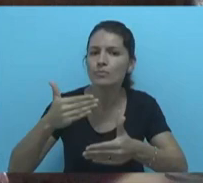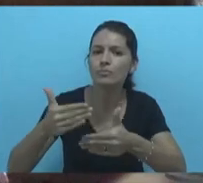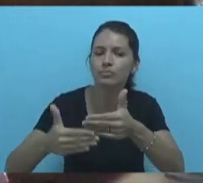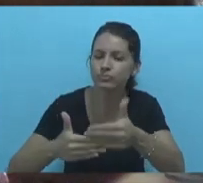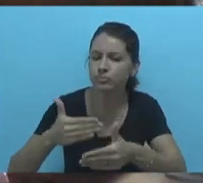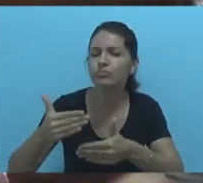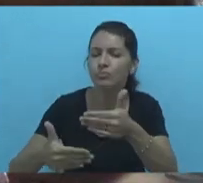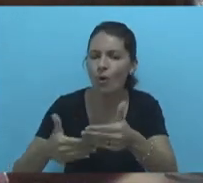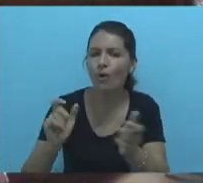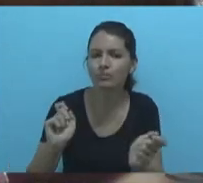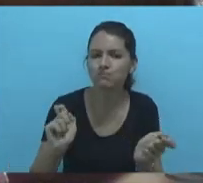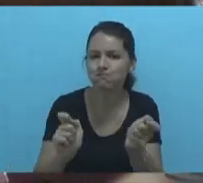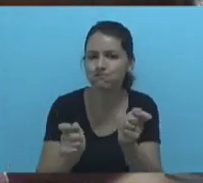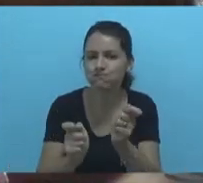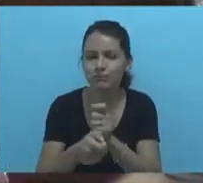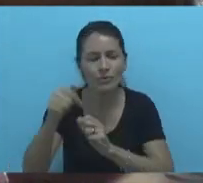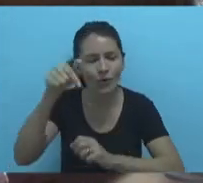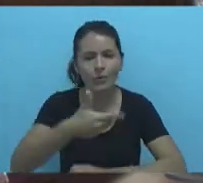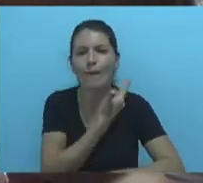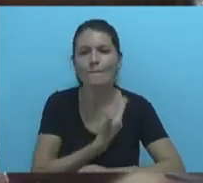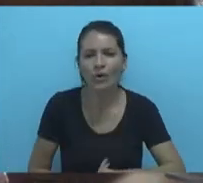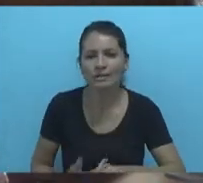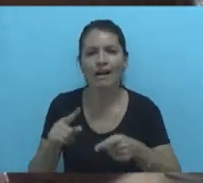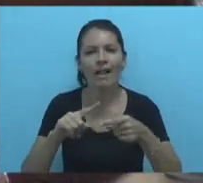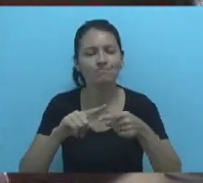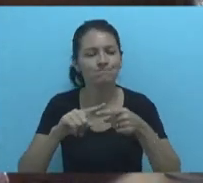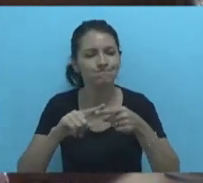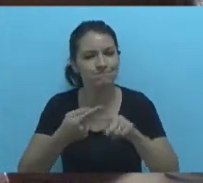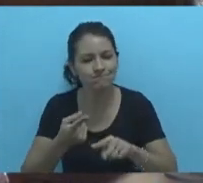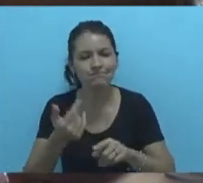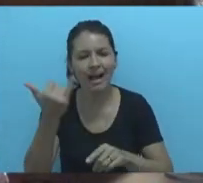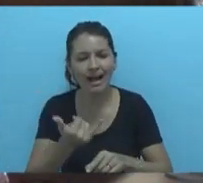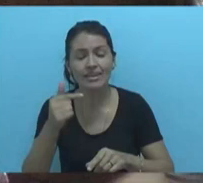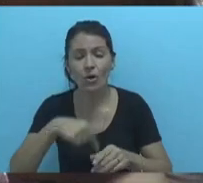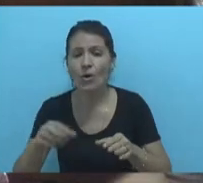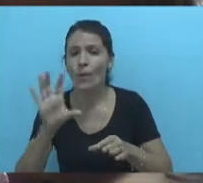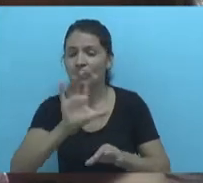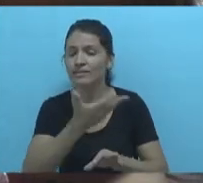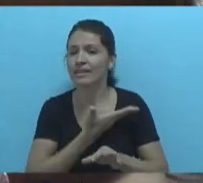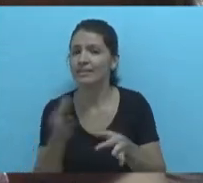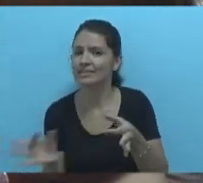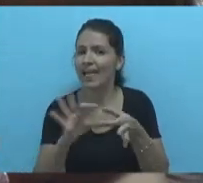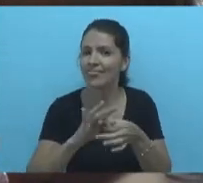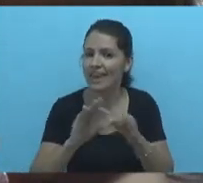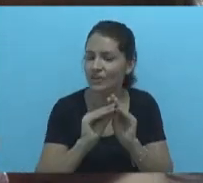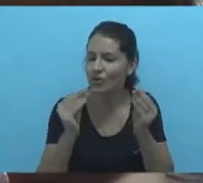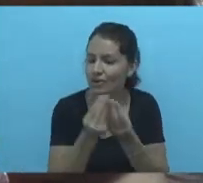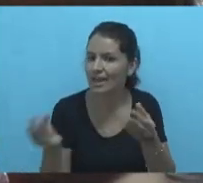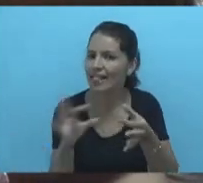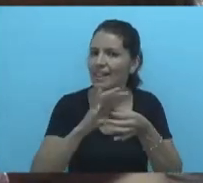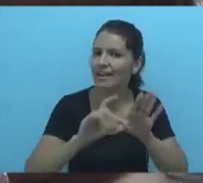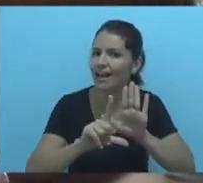una política de Estado y que hoy la provincia de Santa Fe adhiere formalmente para poder empezar a darle consistencia a